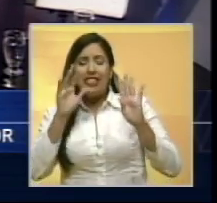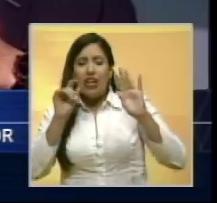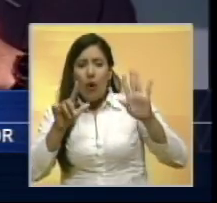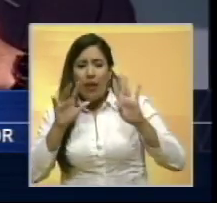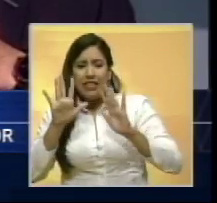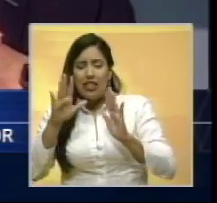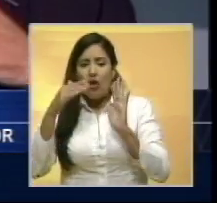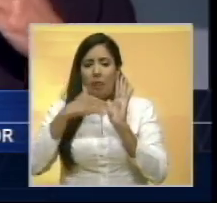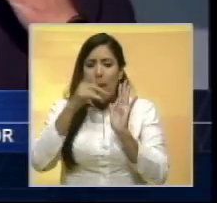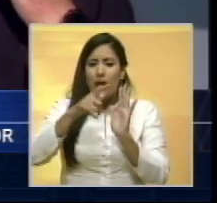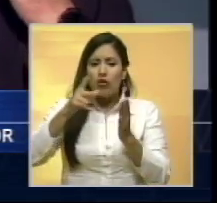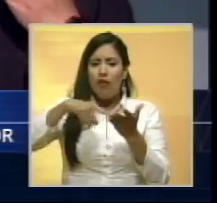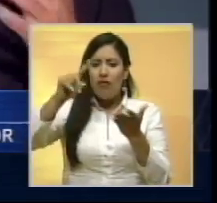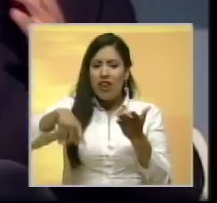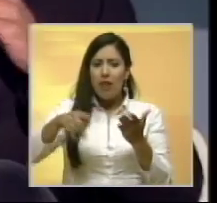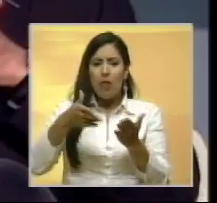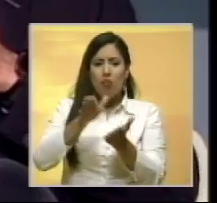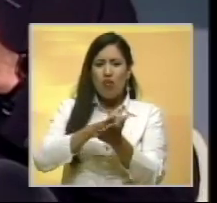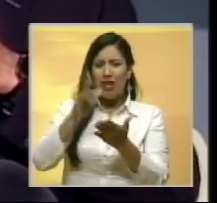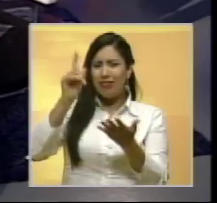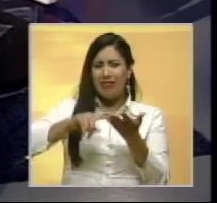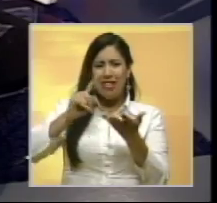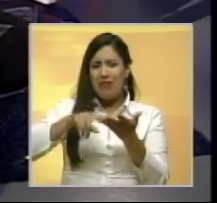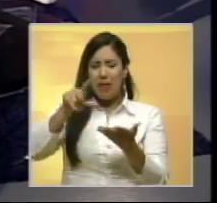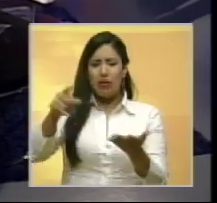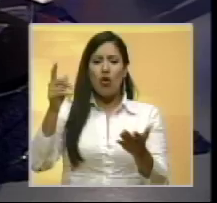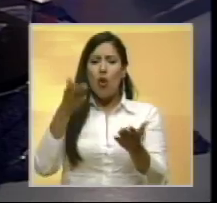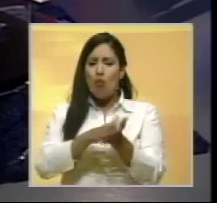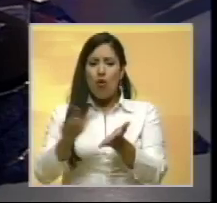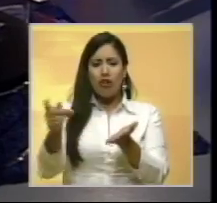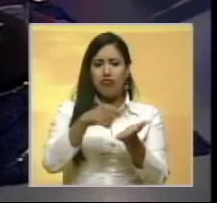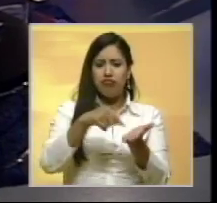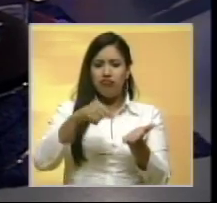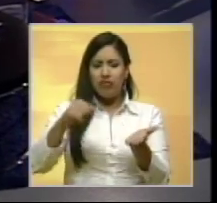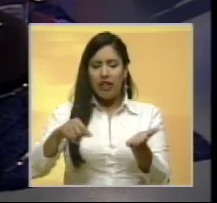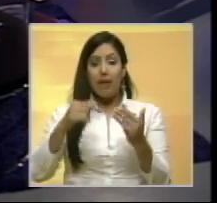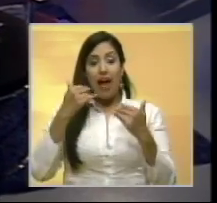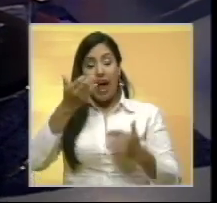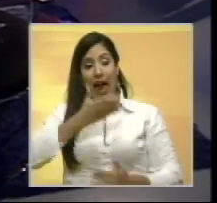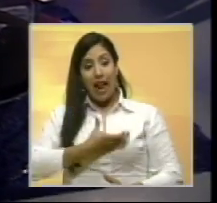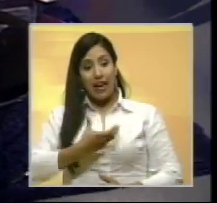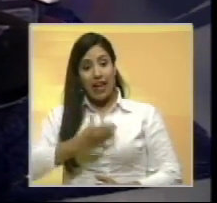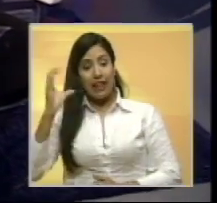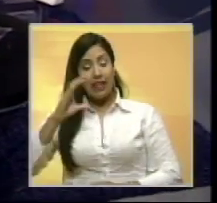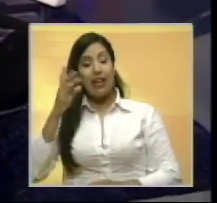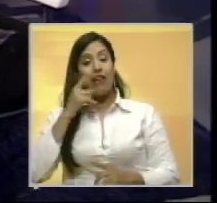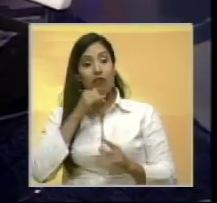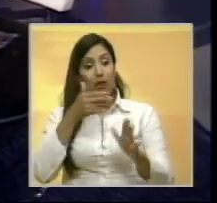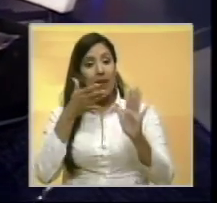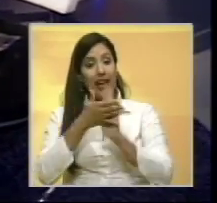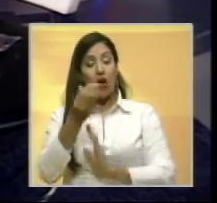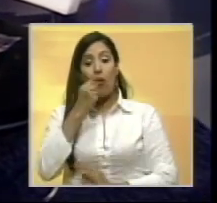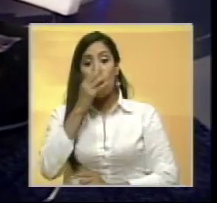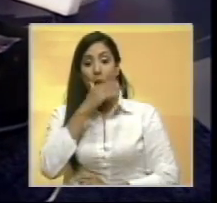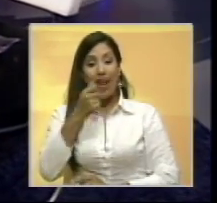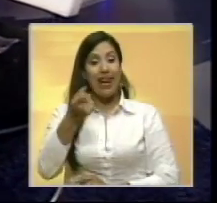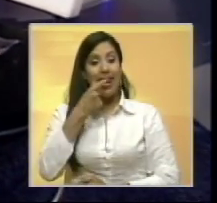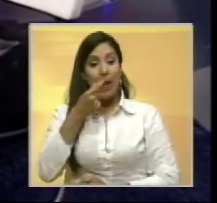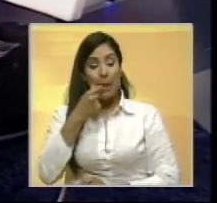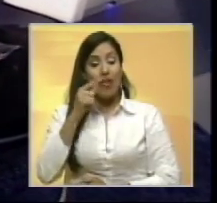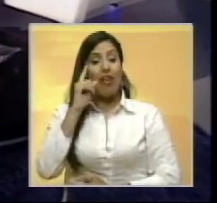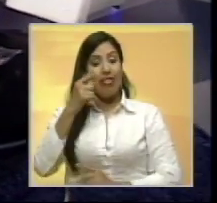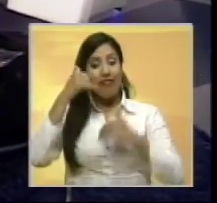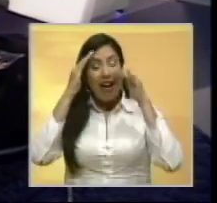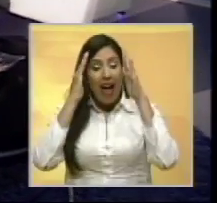sería un escándalo. Pusieron decenas de miles. El alcalde de Caracas aseguró que la escasez de alimentos y medicamentos se